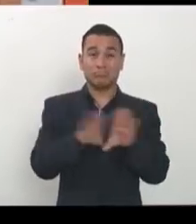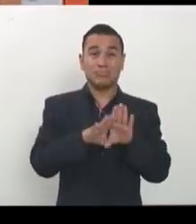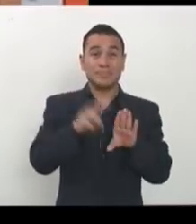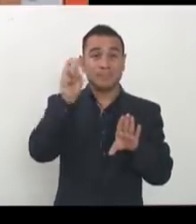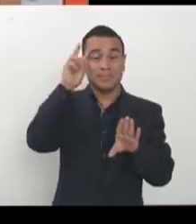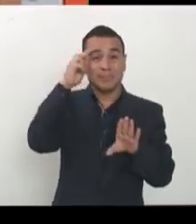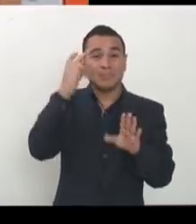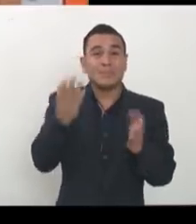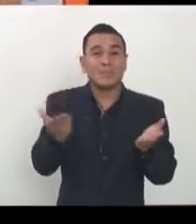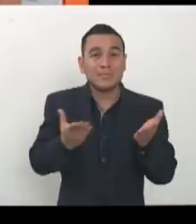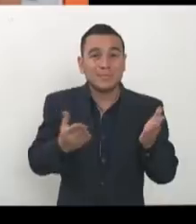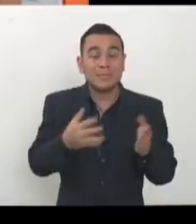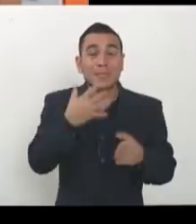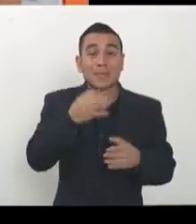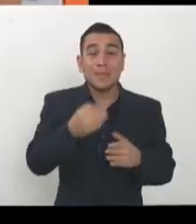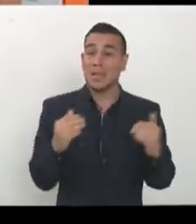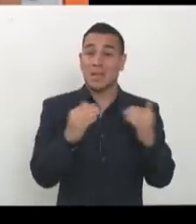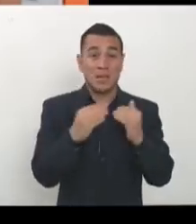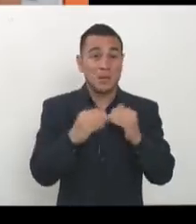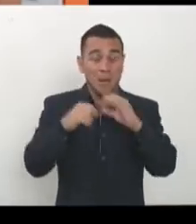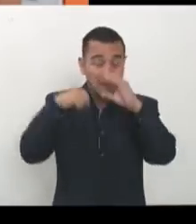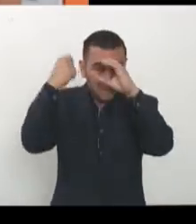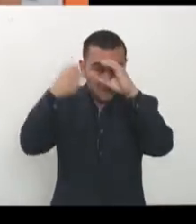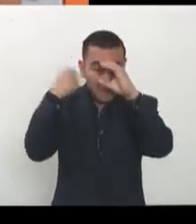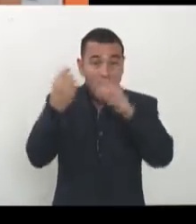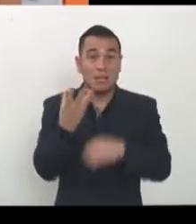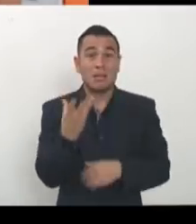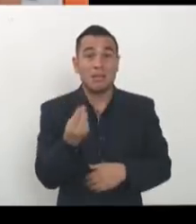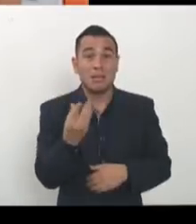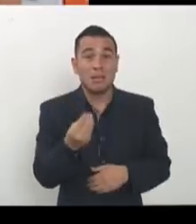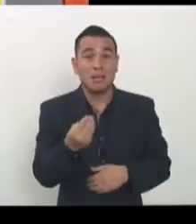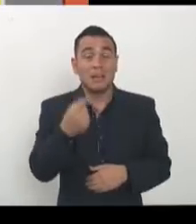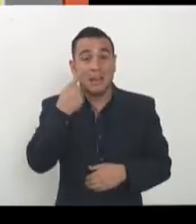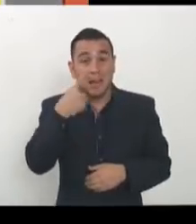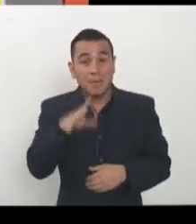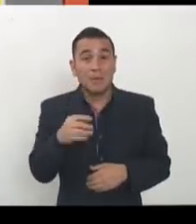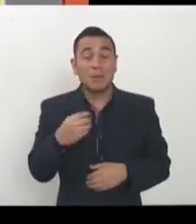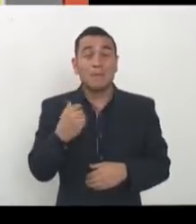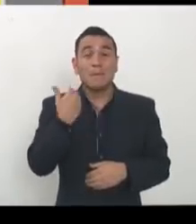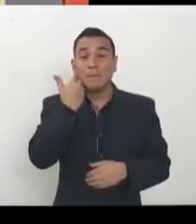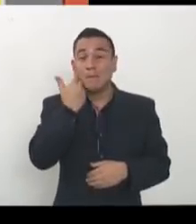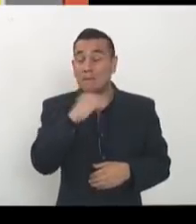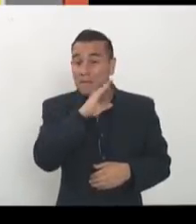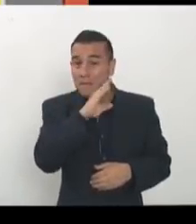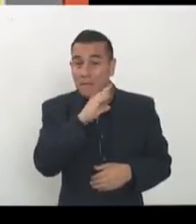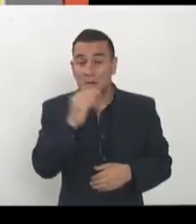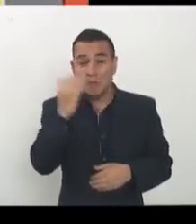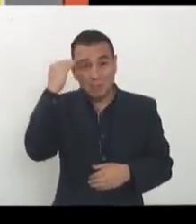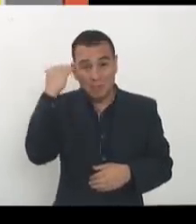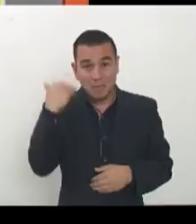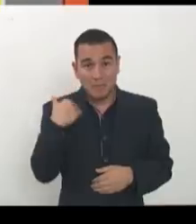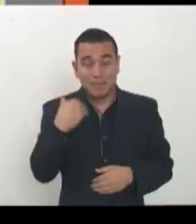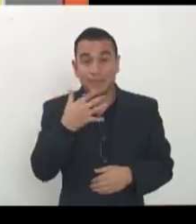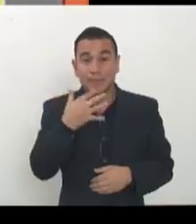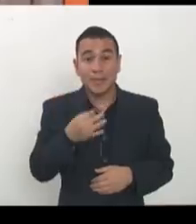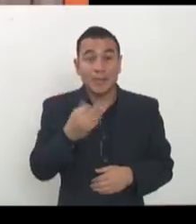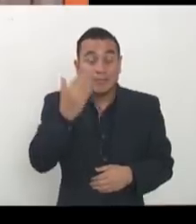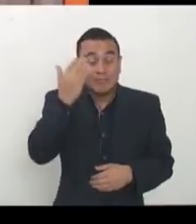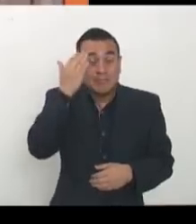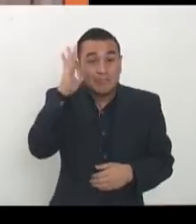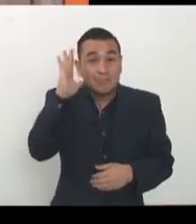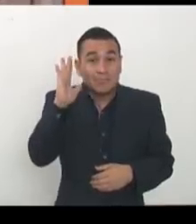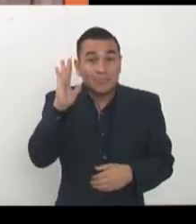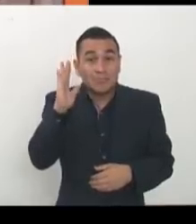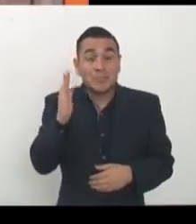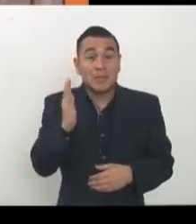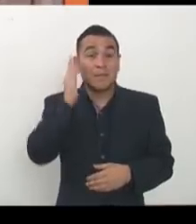parece aquello como las películas de terror que ahora está la mujer nadie de guardia y cakes no sabemos ya que